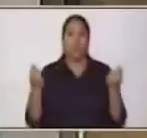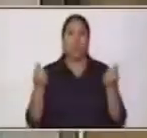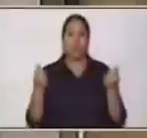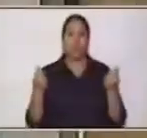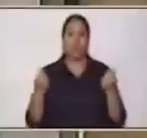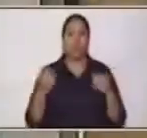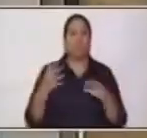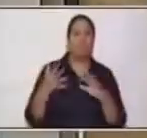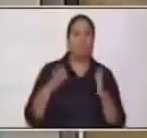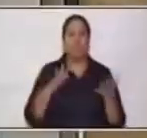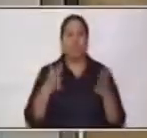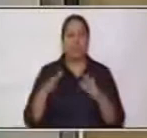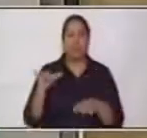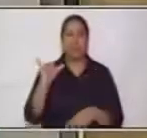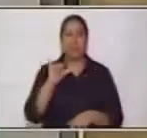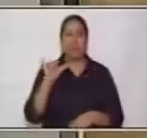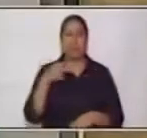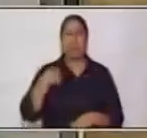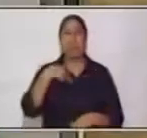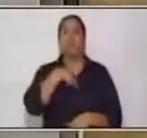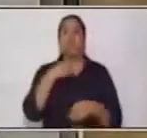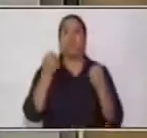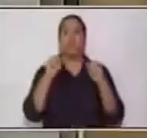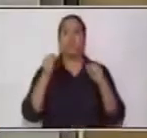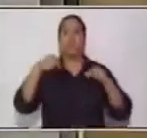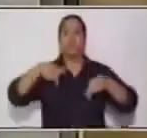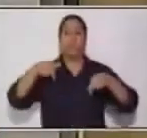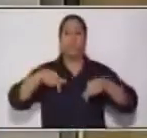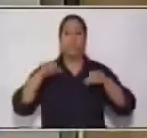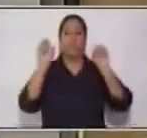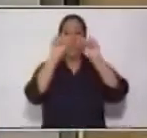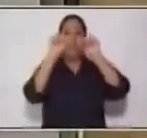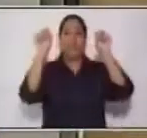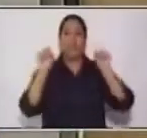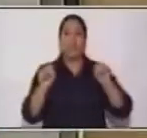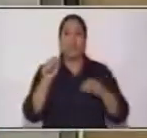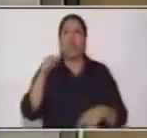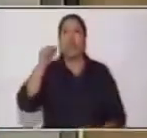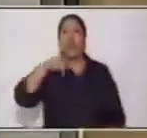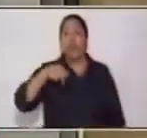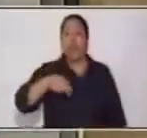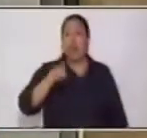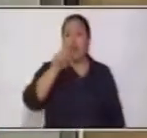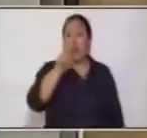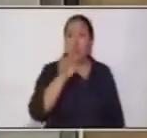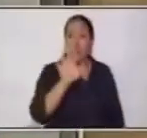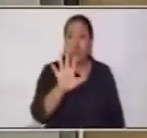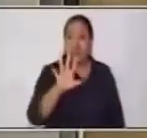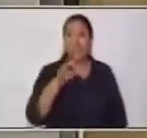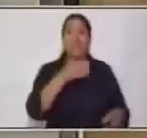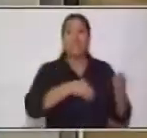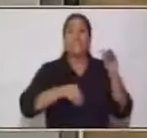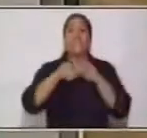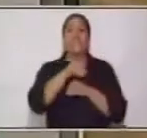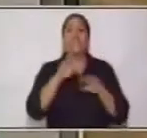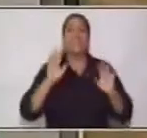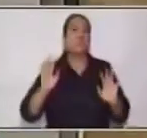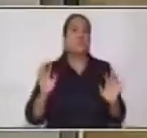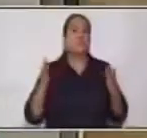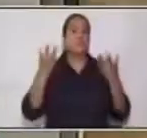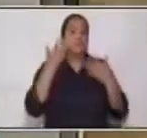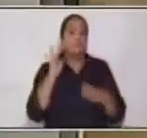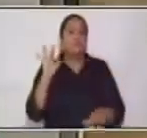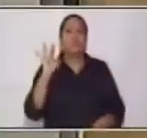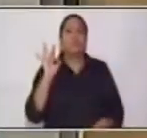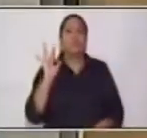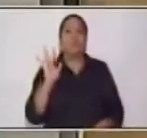esto es lo que nosotros propusimos, un sistema. Ahora les toca a ustedes sustituir datos al azar. Así. Y